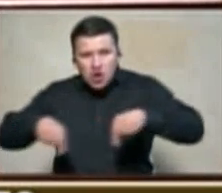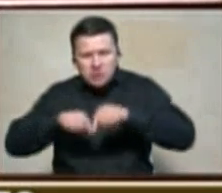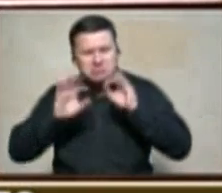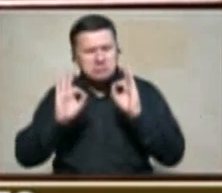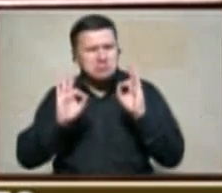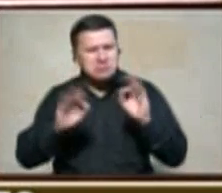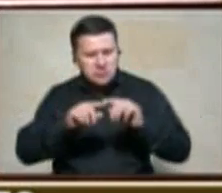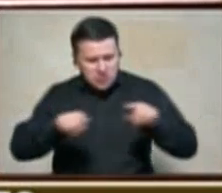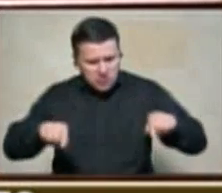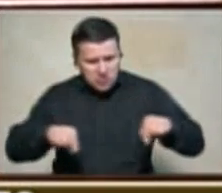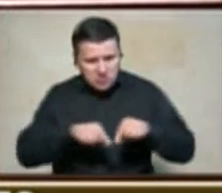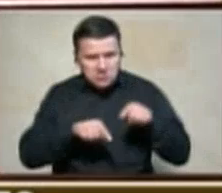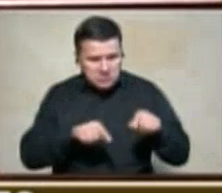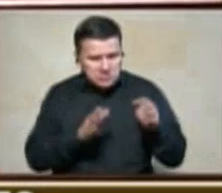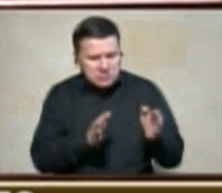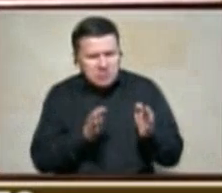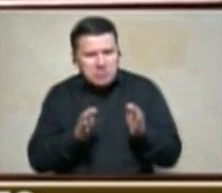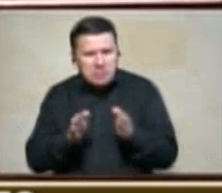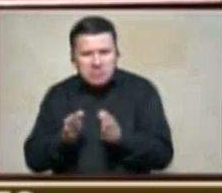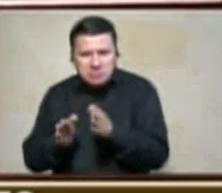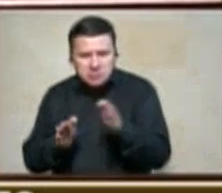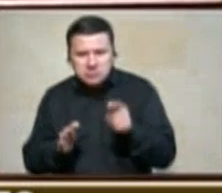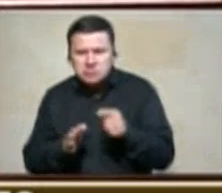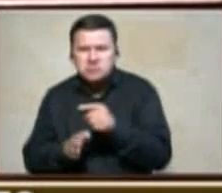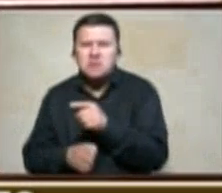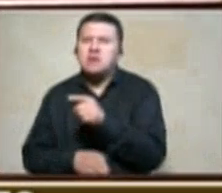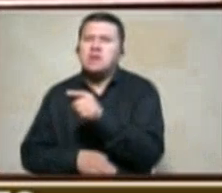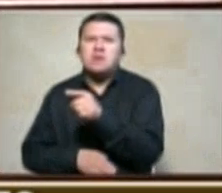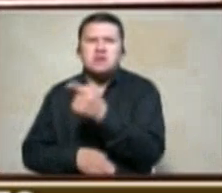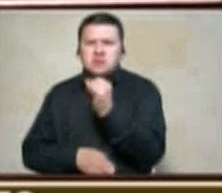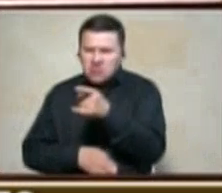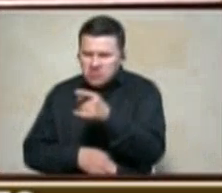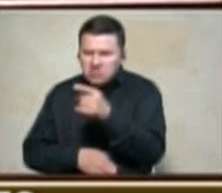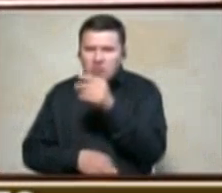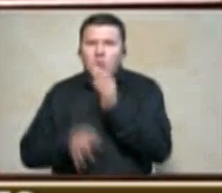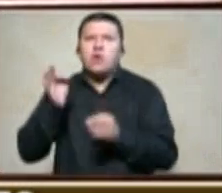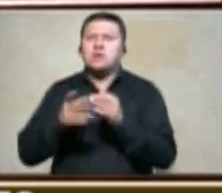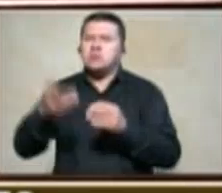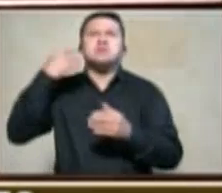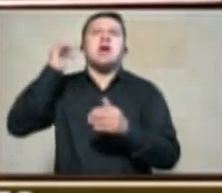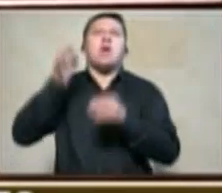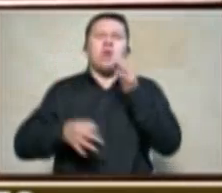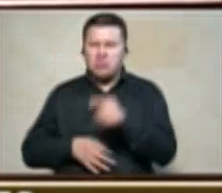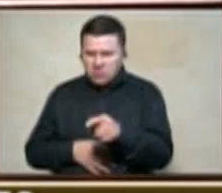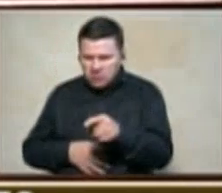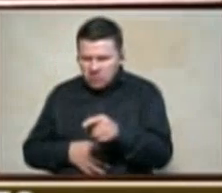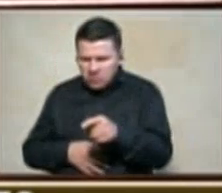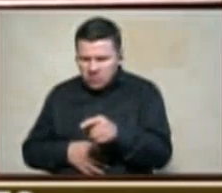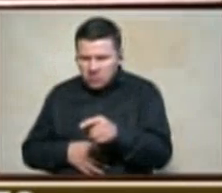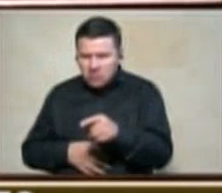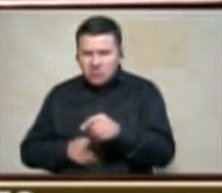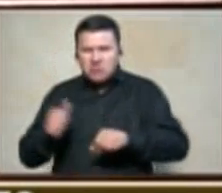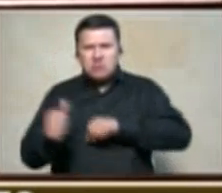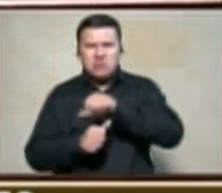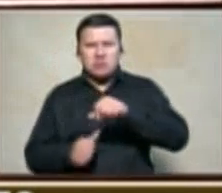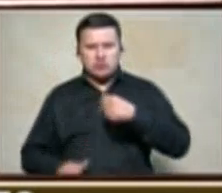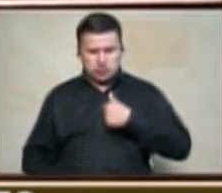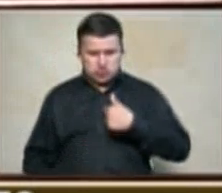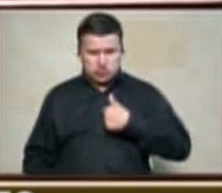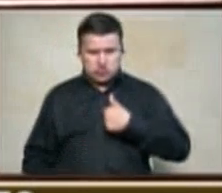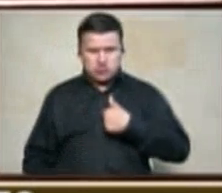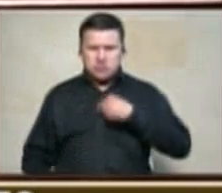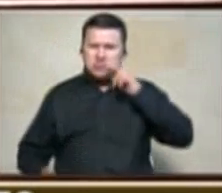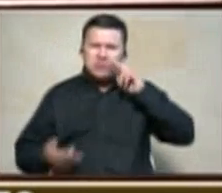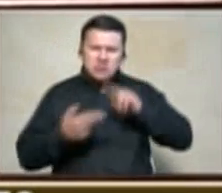Y de los 106 predios, muchos ya fueron sentenciados, algunos compensados. Yo